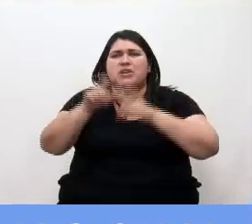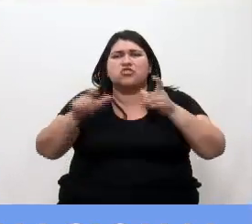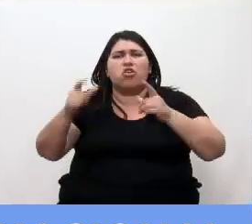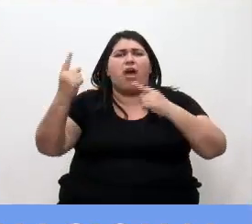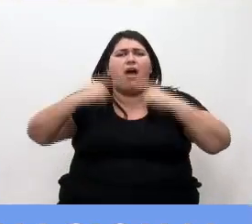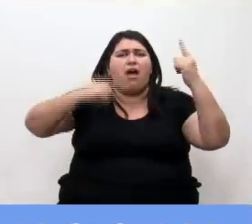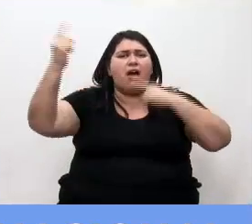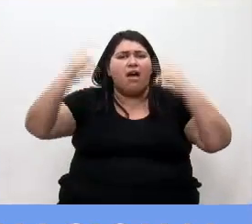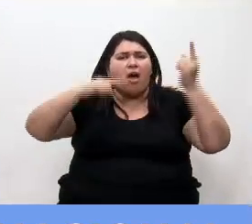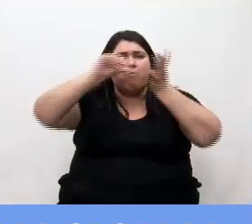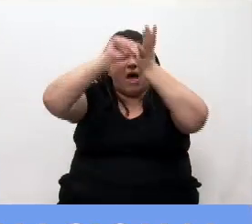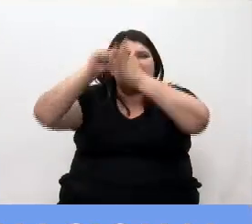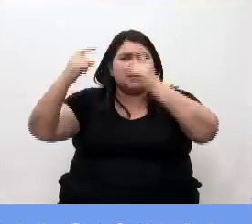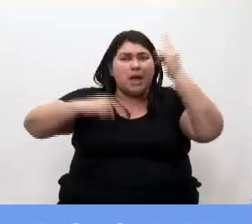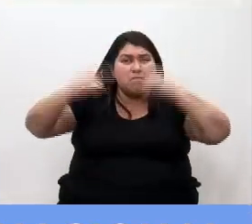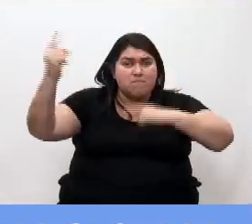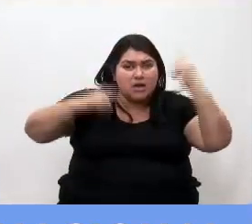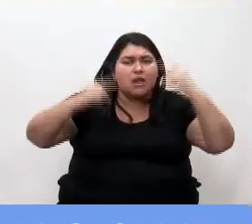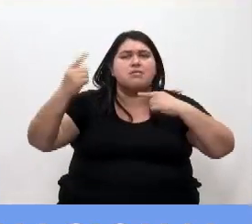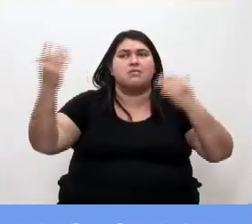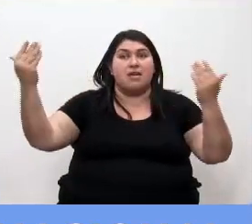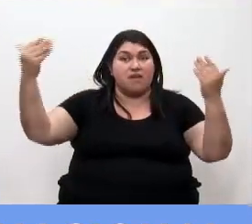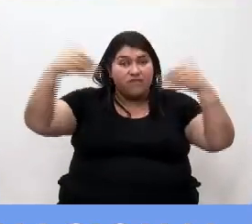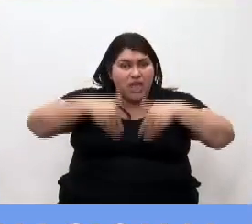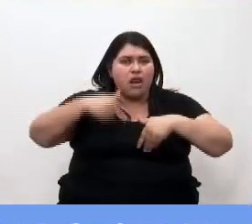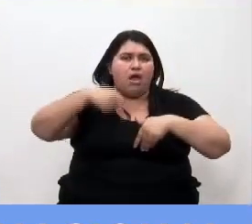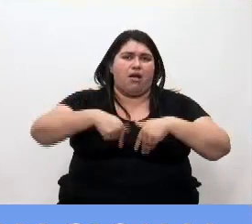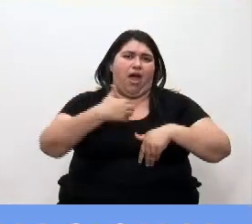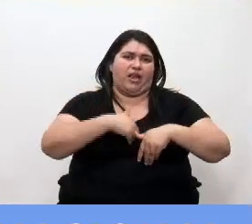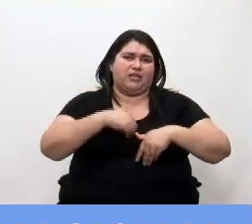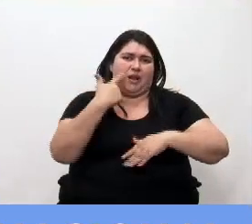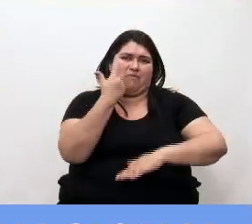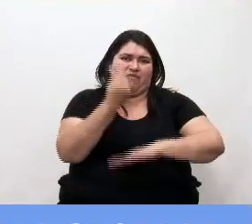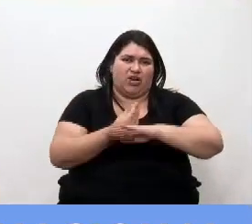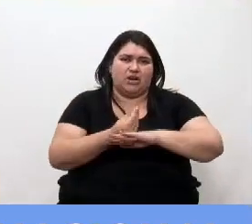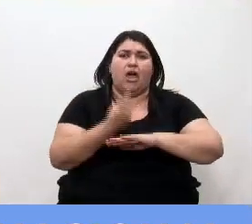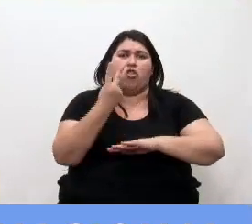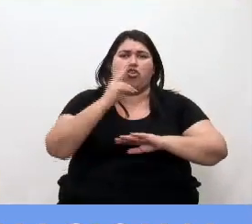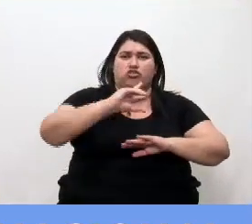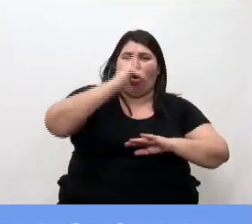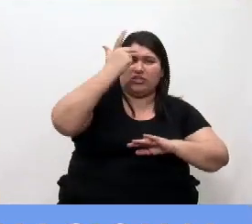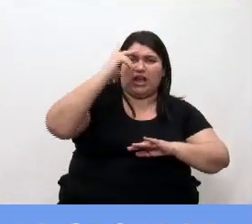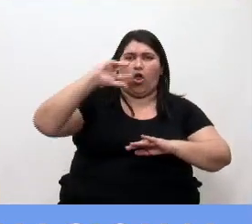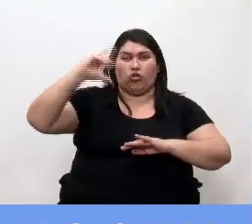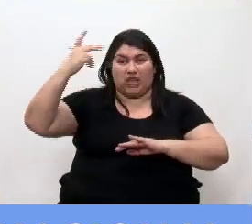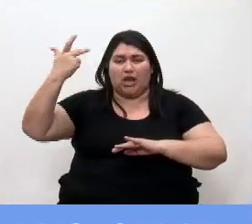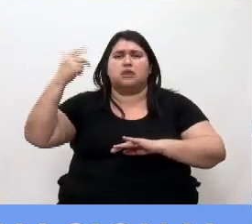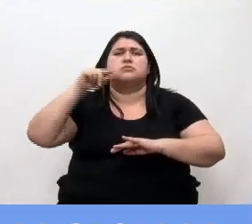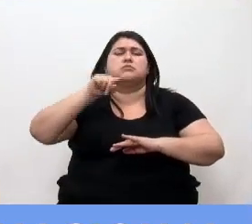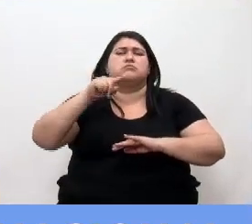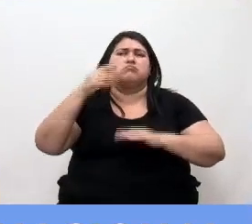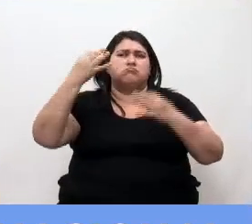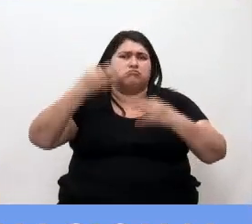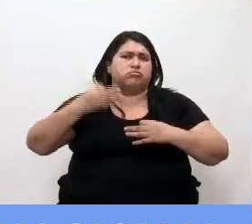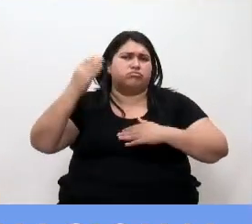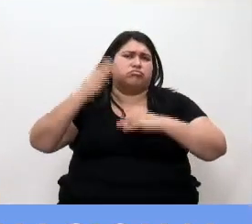que vengan a la Argentina tengan una una buena estadía y los hoteles que se distribuyeron a lo largo y a lo ancho